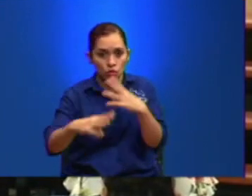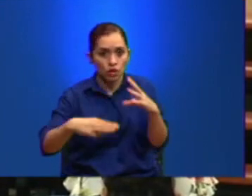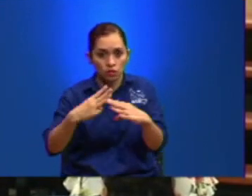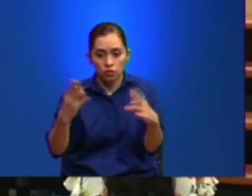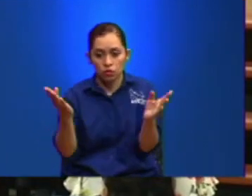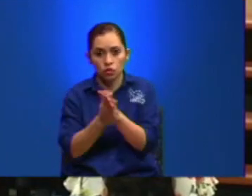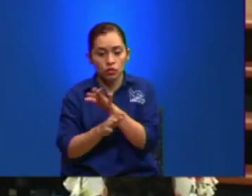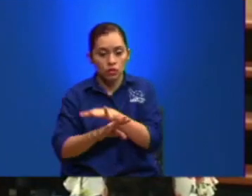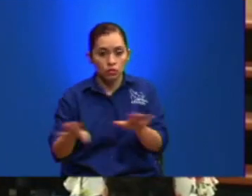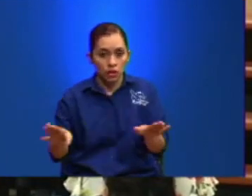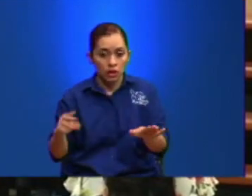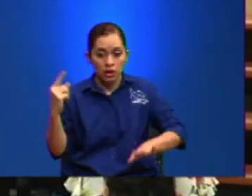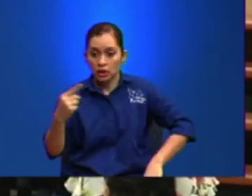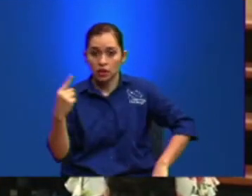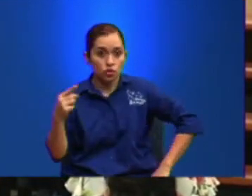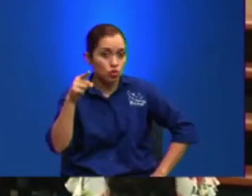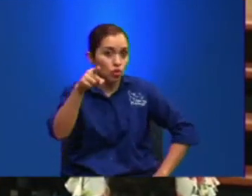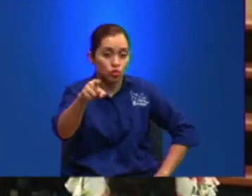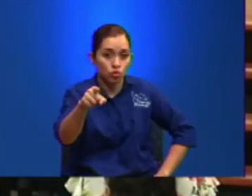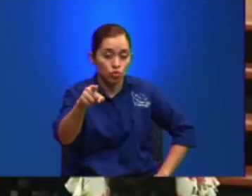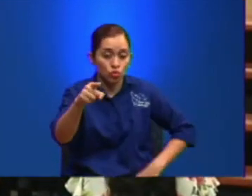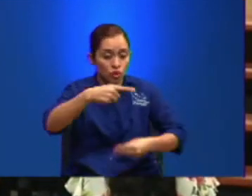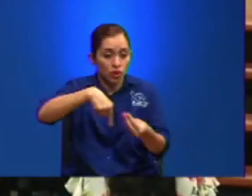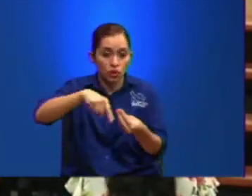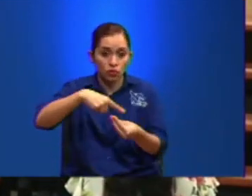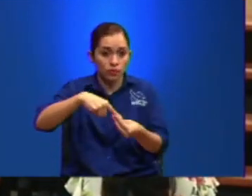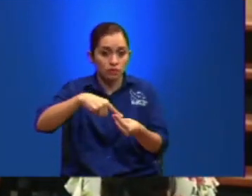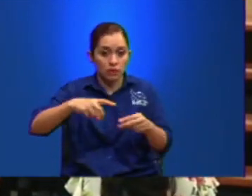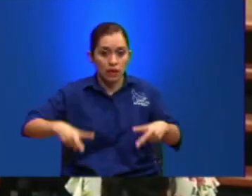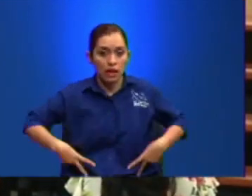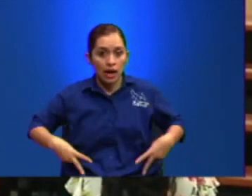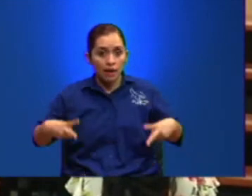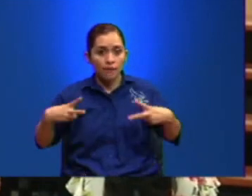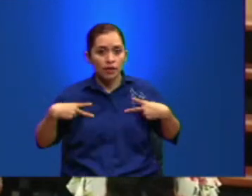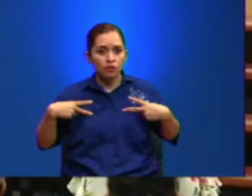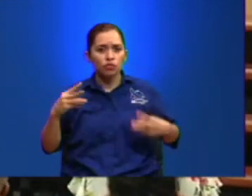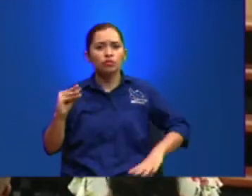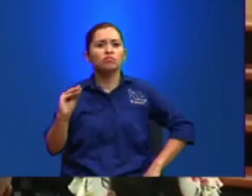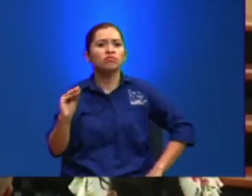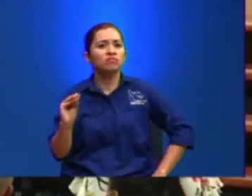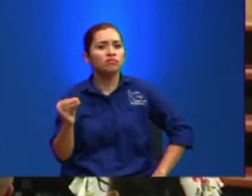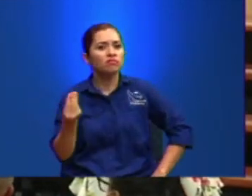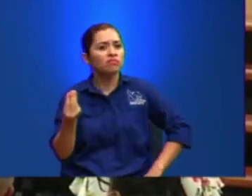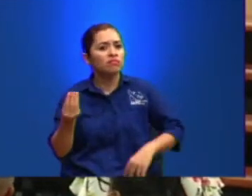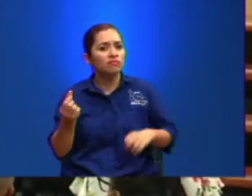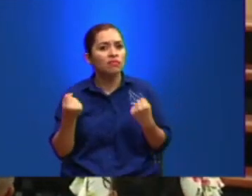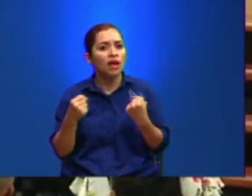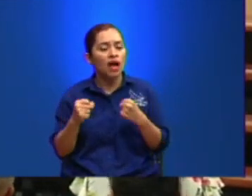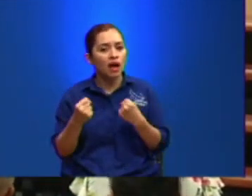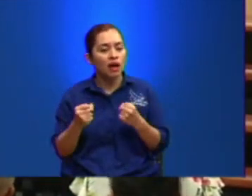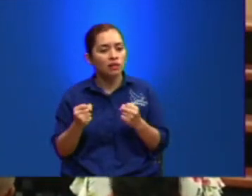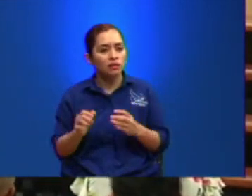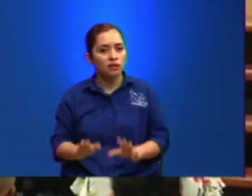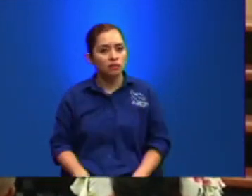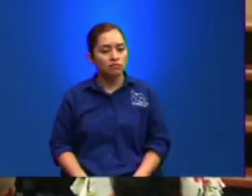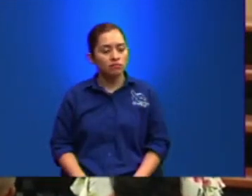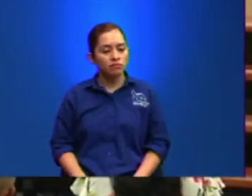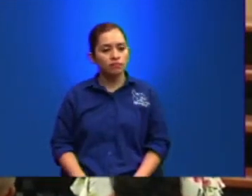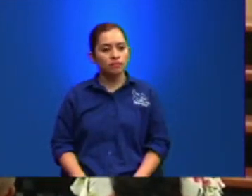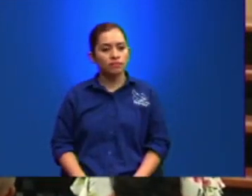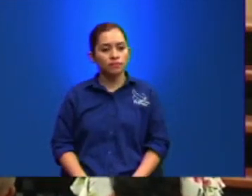eso es como para una película hay una película si vas de un cuate desde will smith no la he